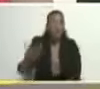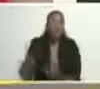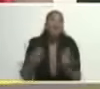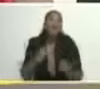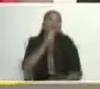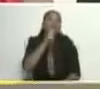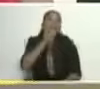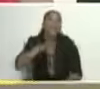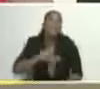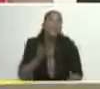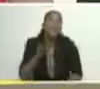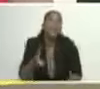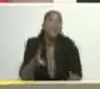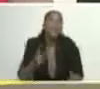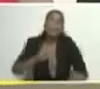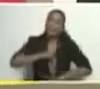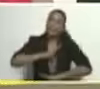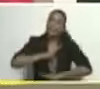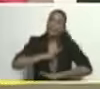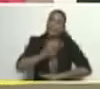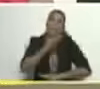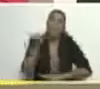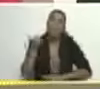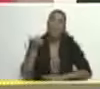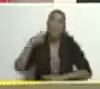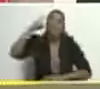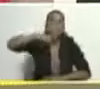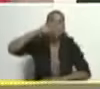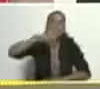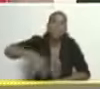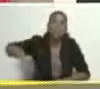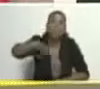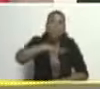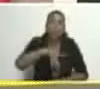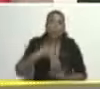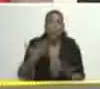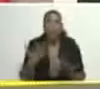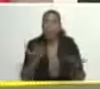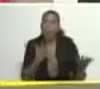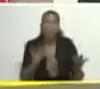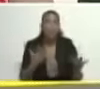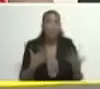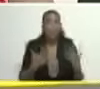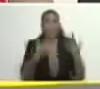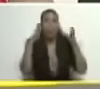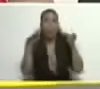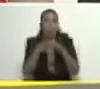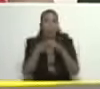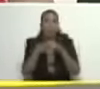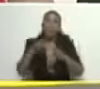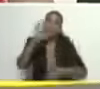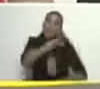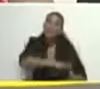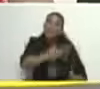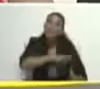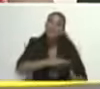puede satisfacer mejor tus necesidades, no como un ente atomizado, sino como una